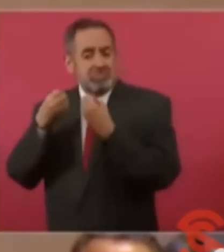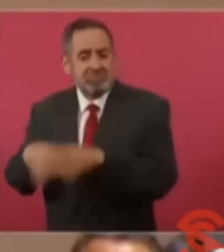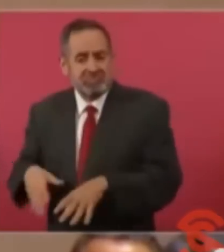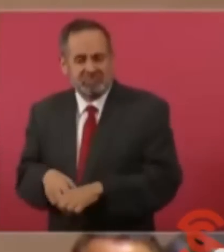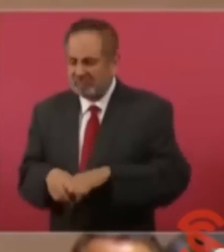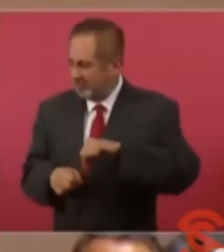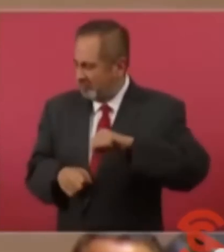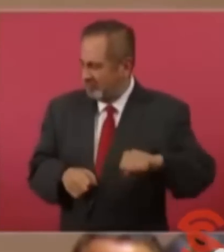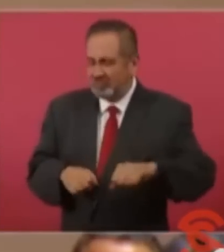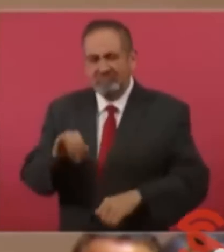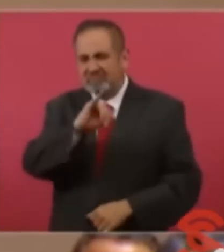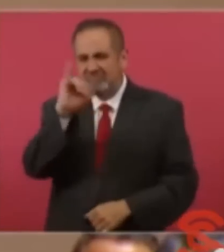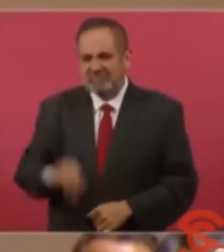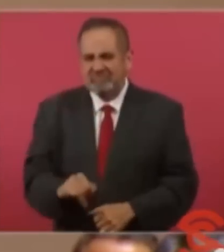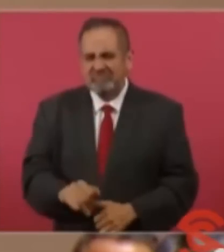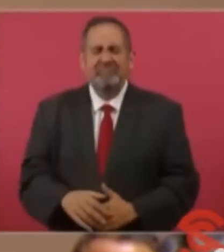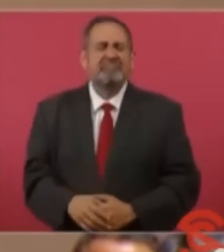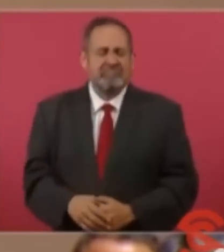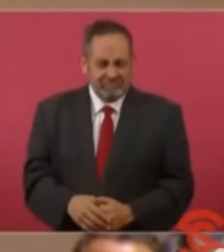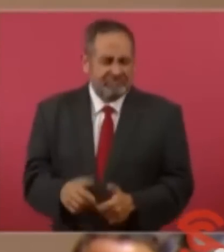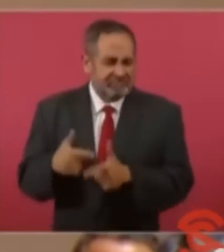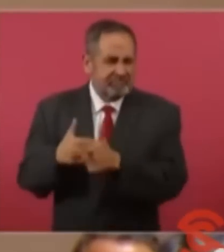vencernos.